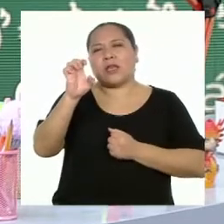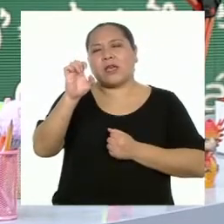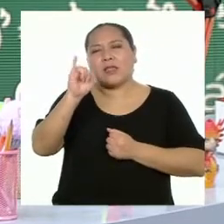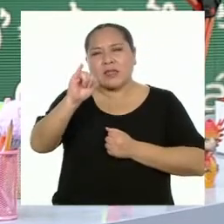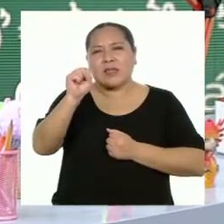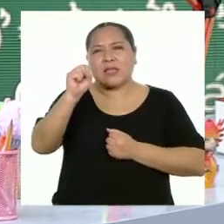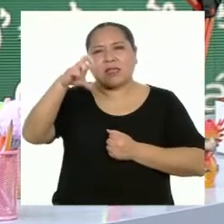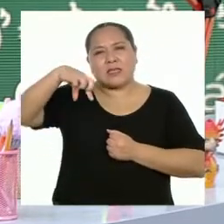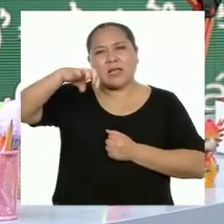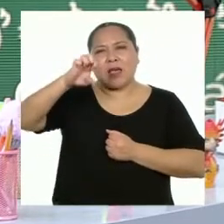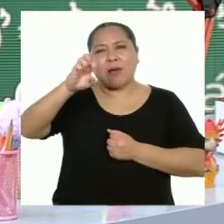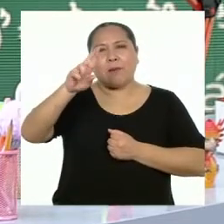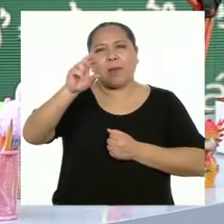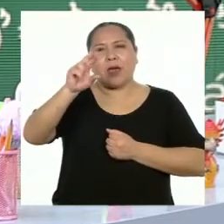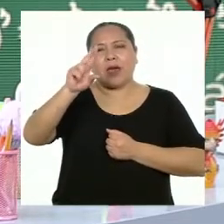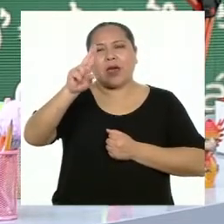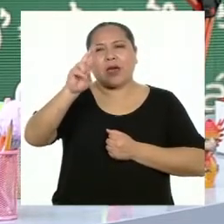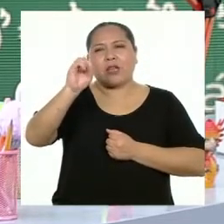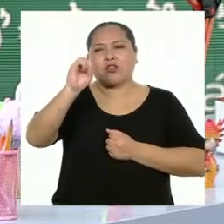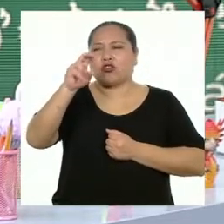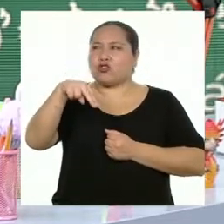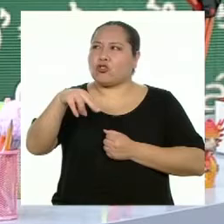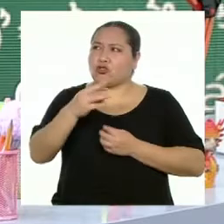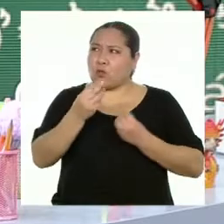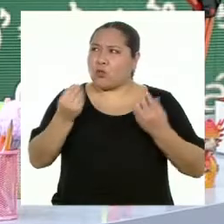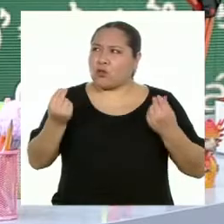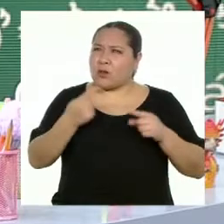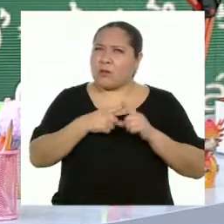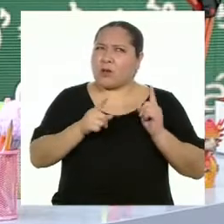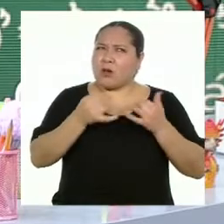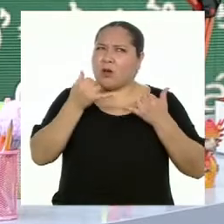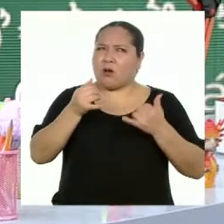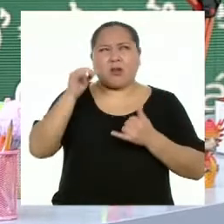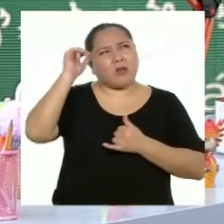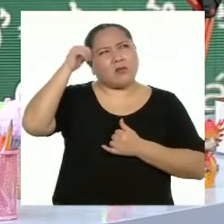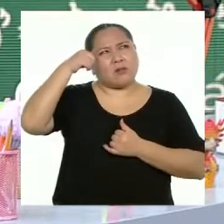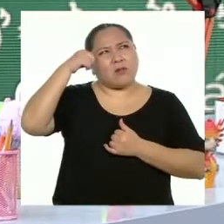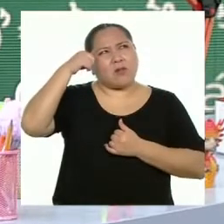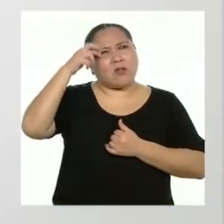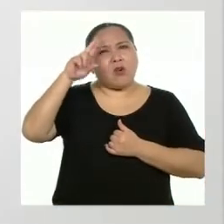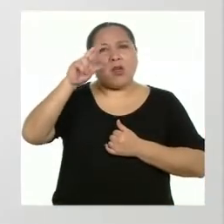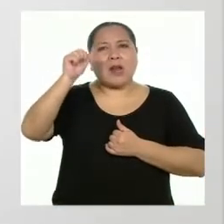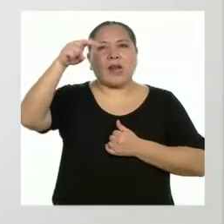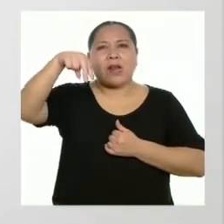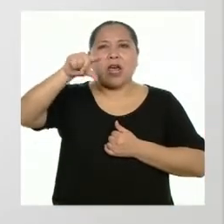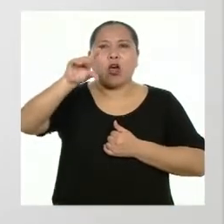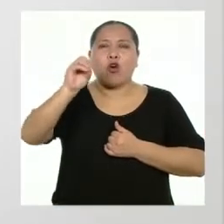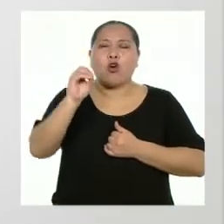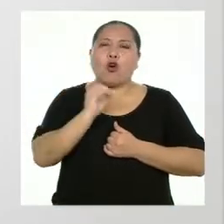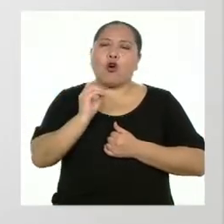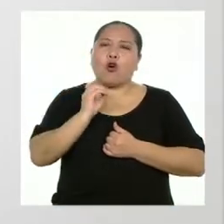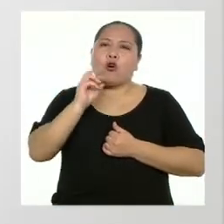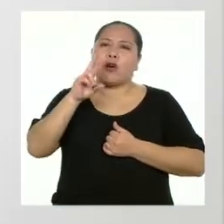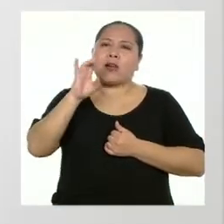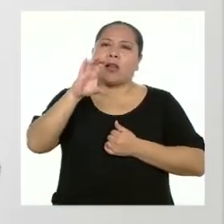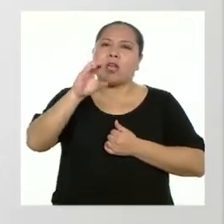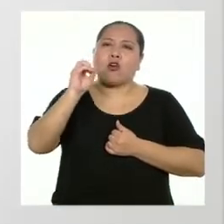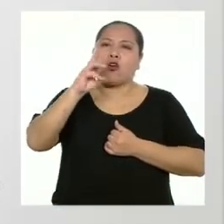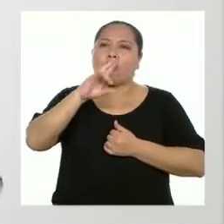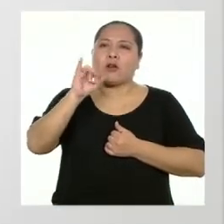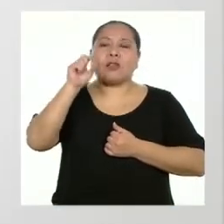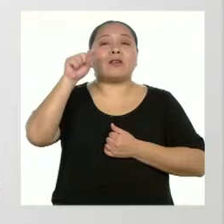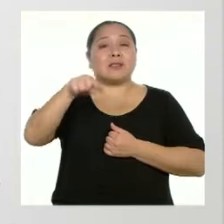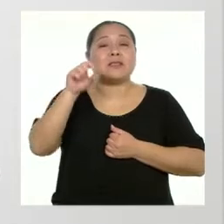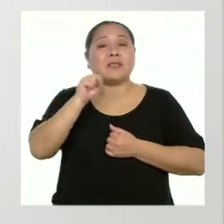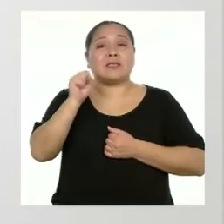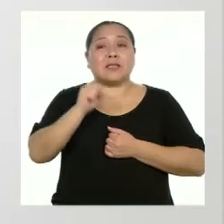varias medidas, profesora. Pero ahorita solo me acuerdo la del rango o recorrido. Así es. El rango es